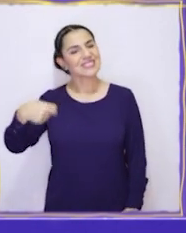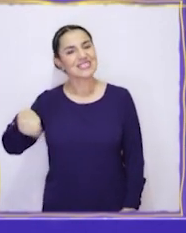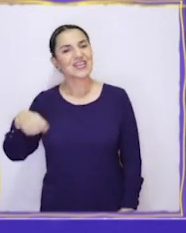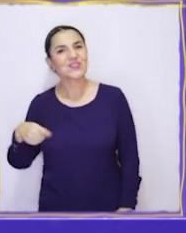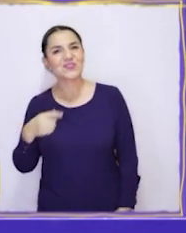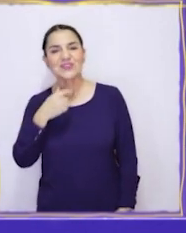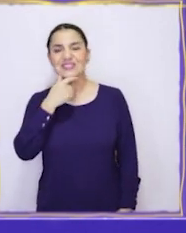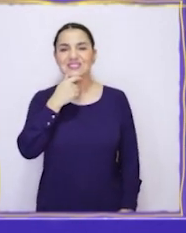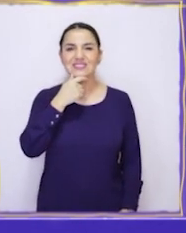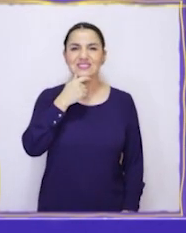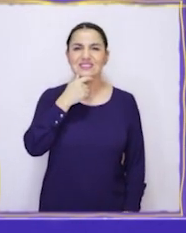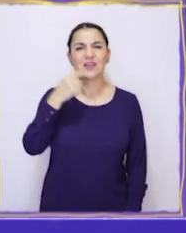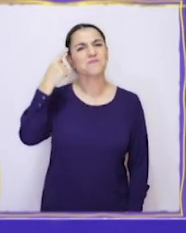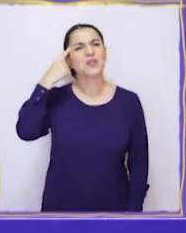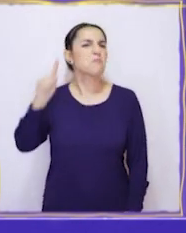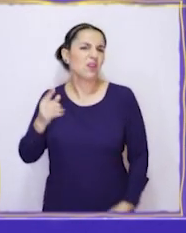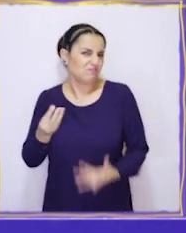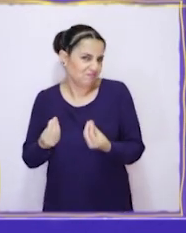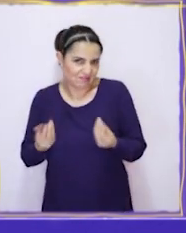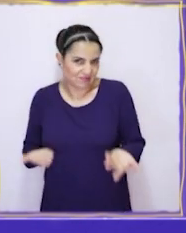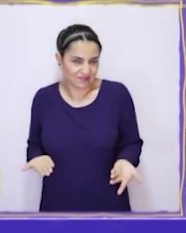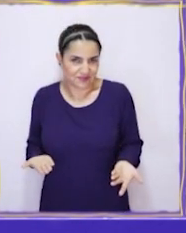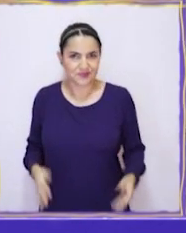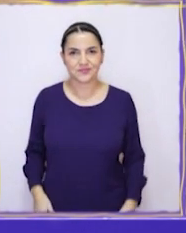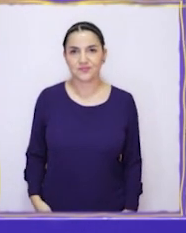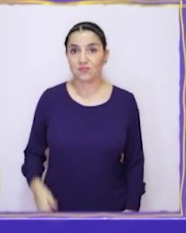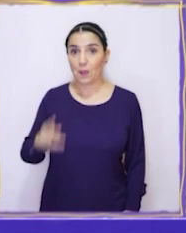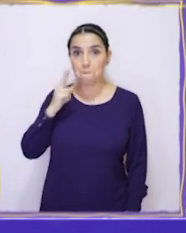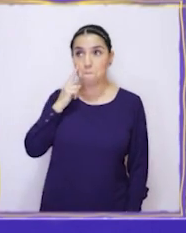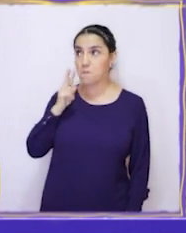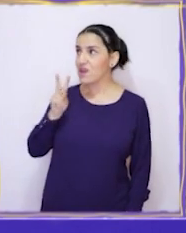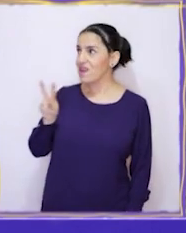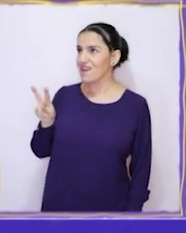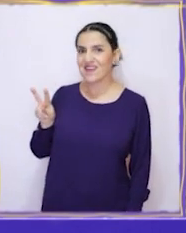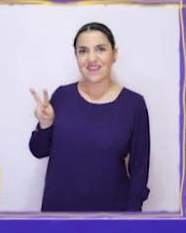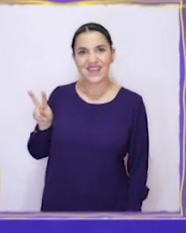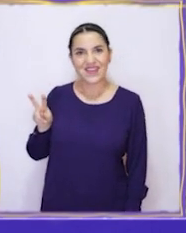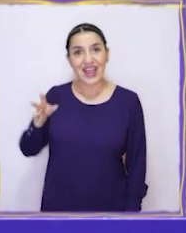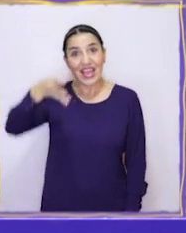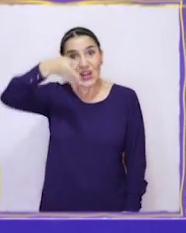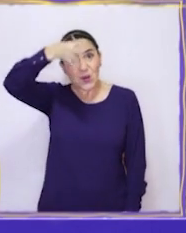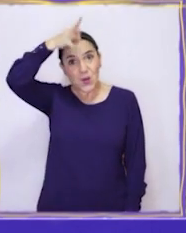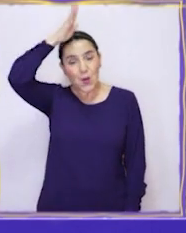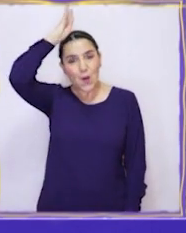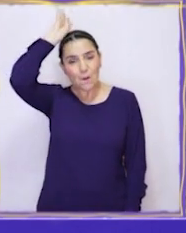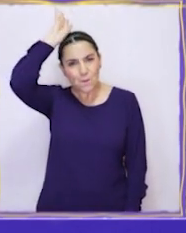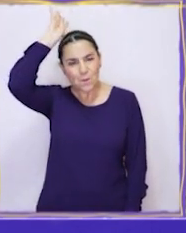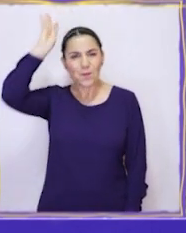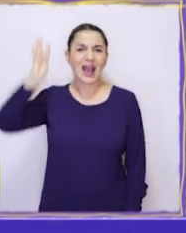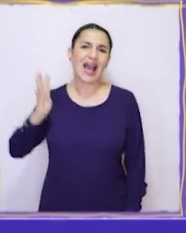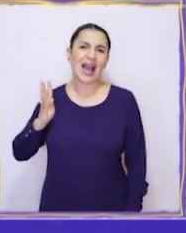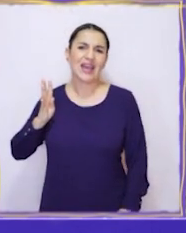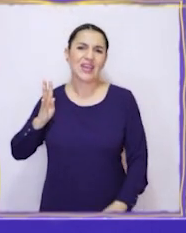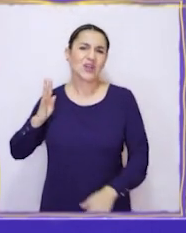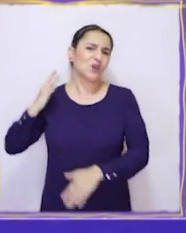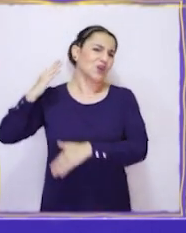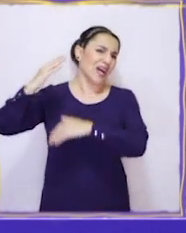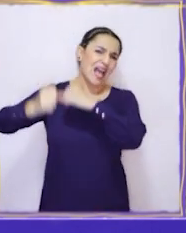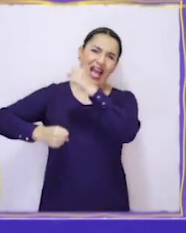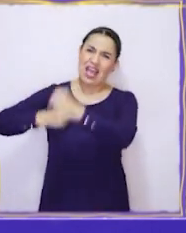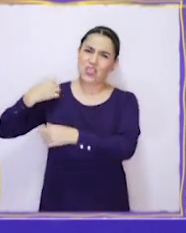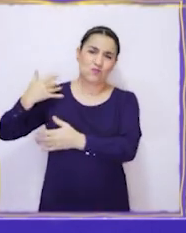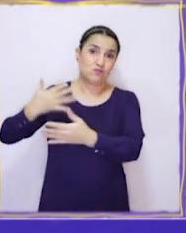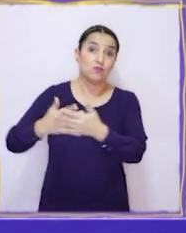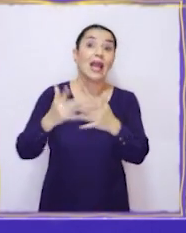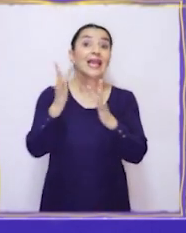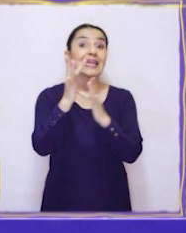ser un senador. Pero veamos qué más hay. ¡Miren esto! Los romanos, después de varios siglos,